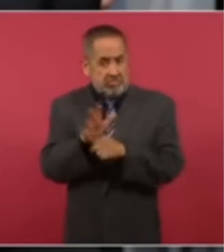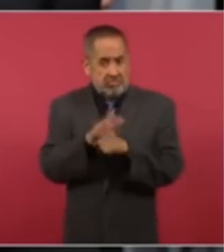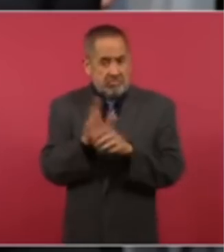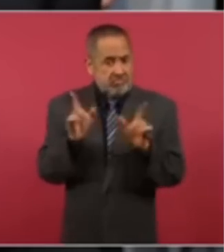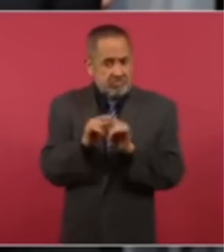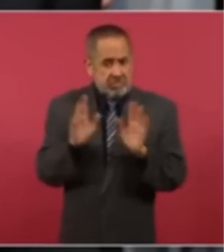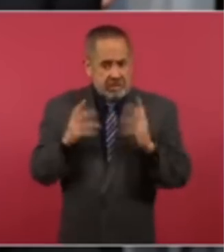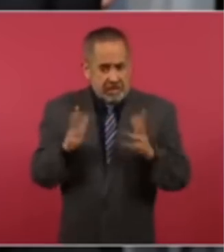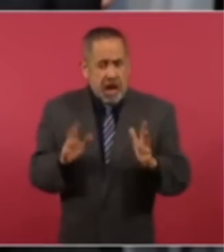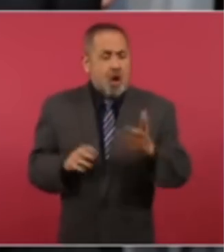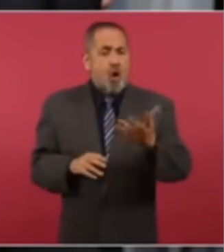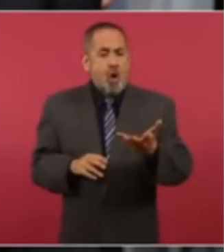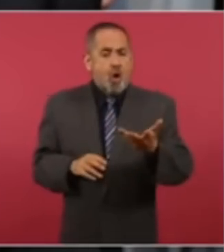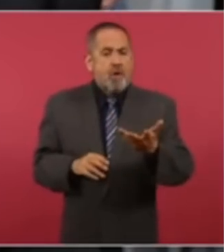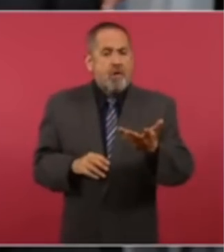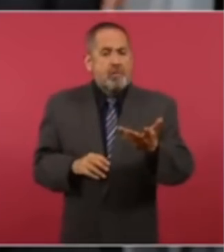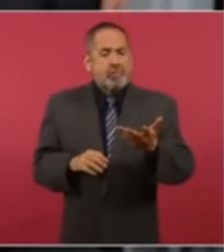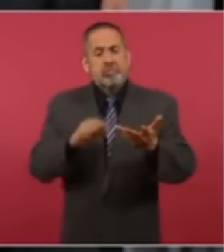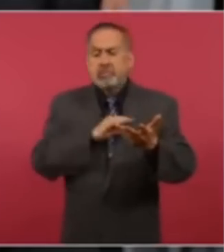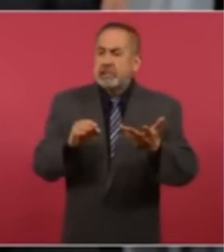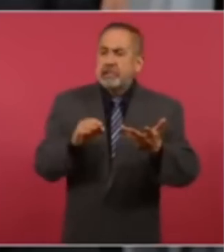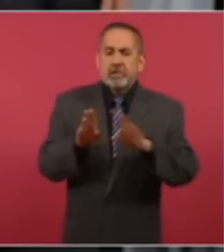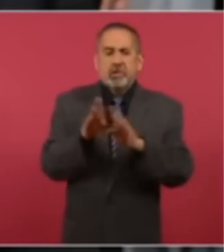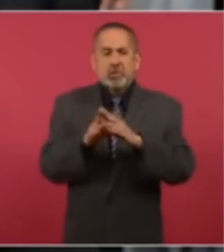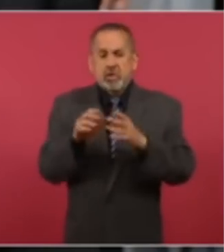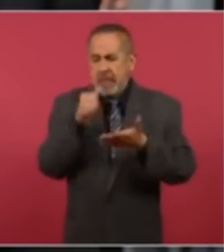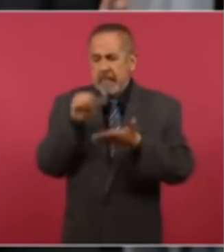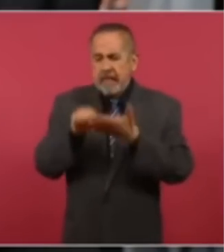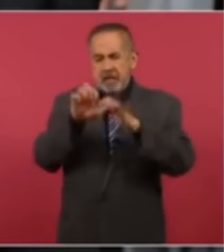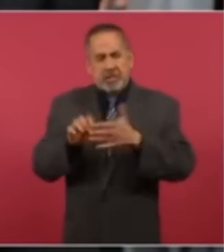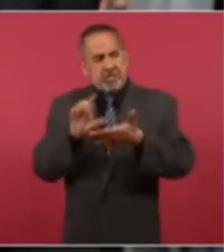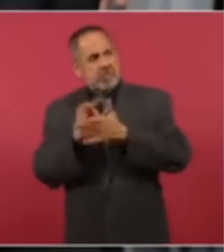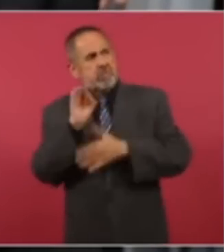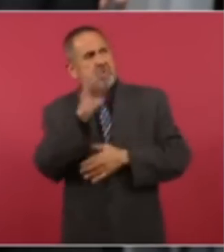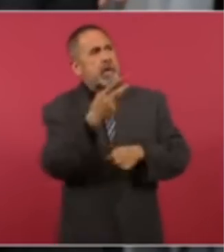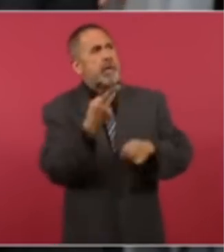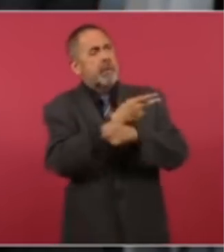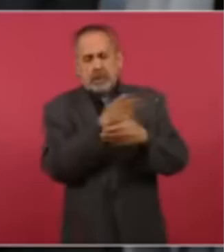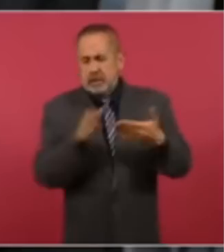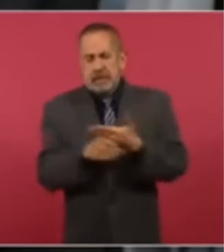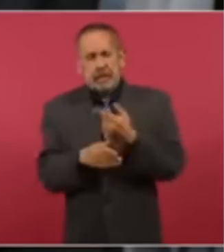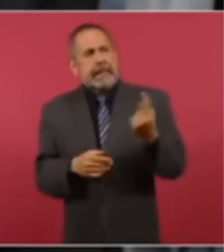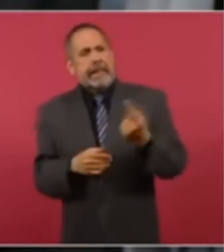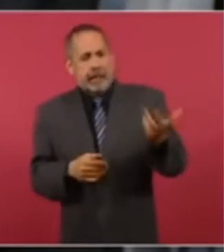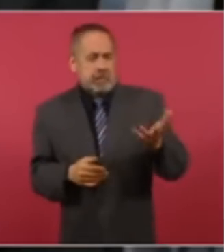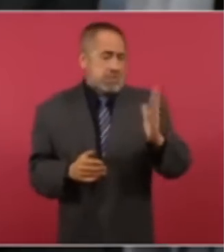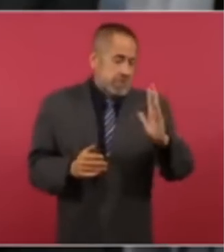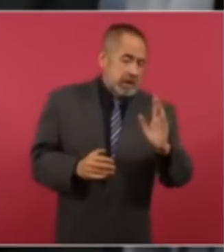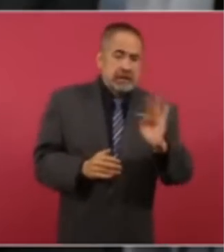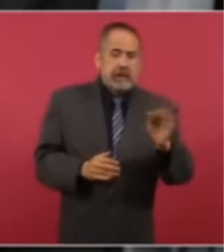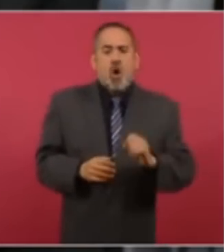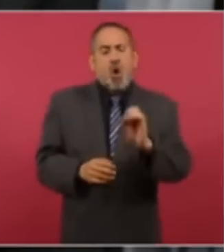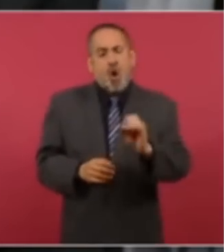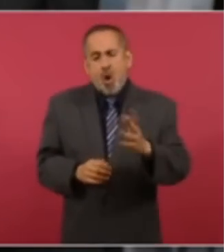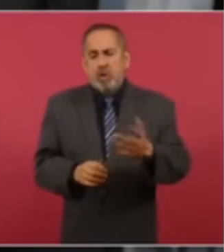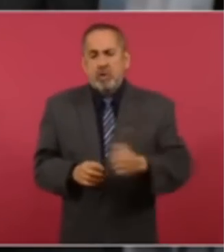esta explicación o podría ser que se envíe una nota diplomática al gobierno de Estados Unidos, por un lado, preguntarle